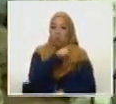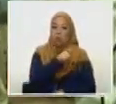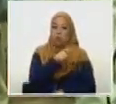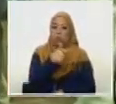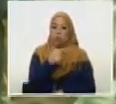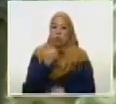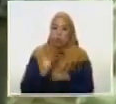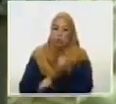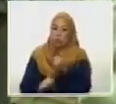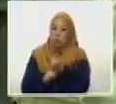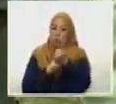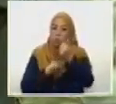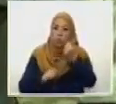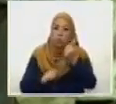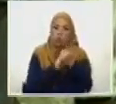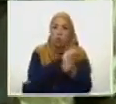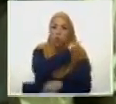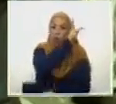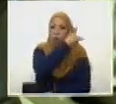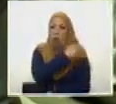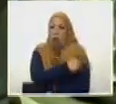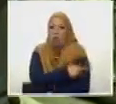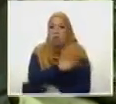para seguir consolidando entonces